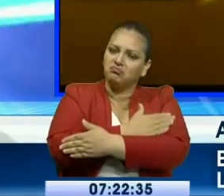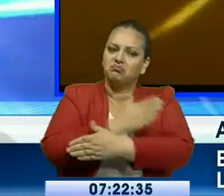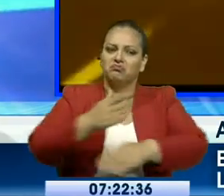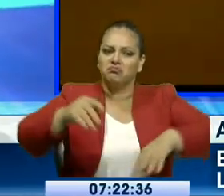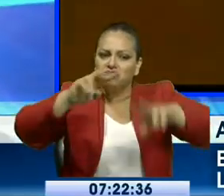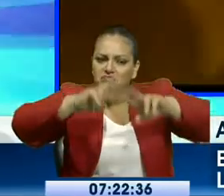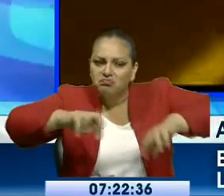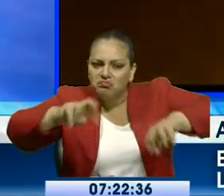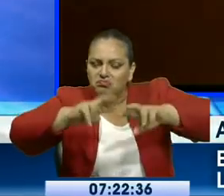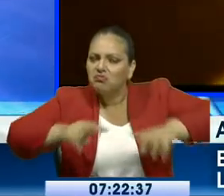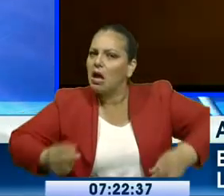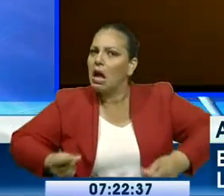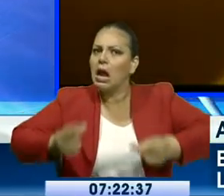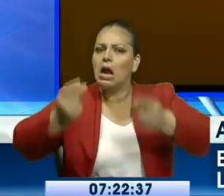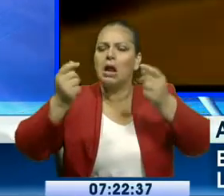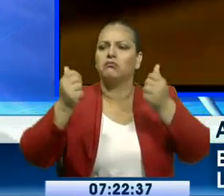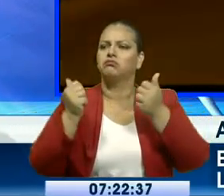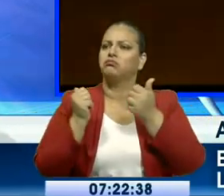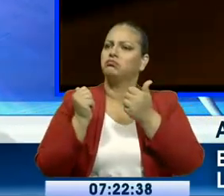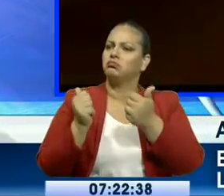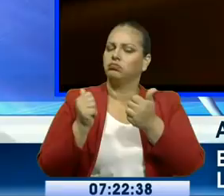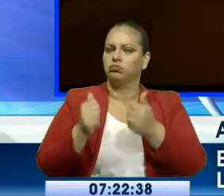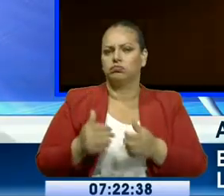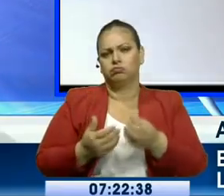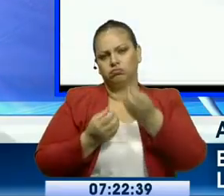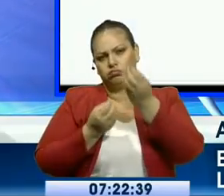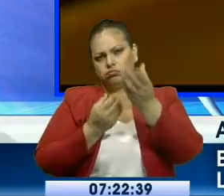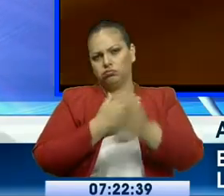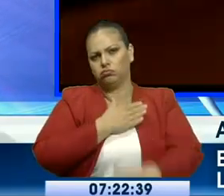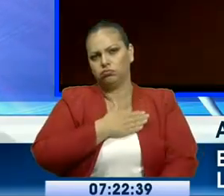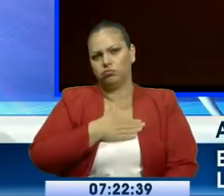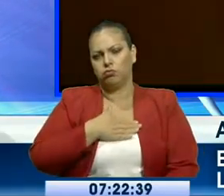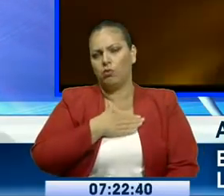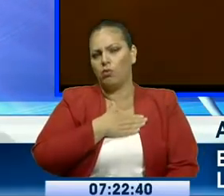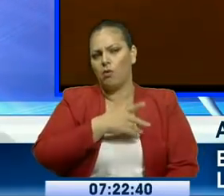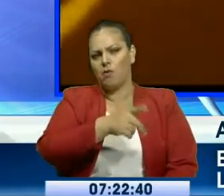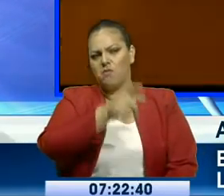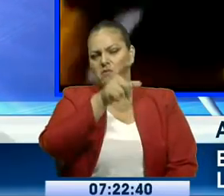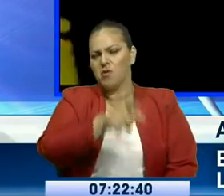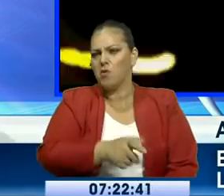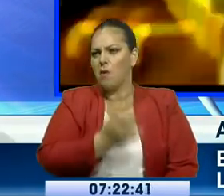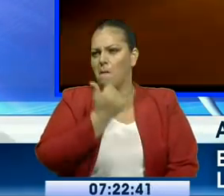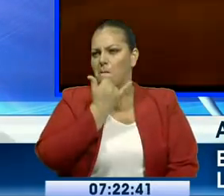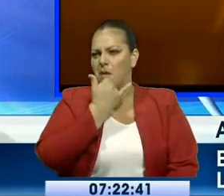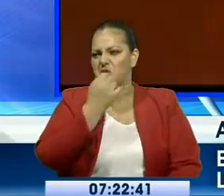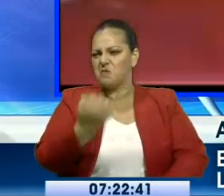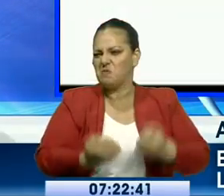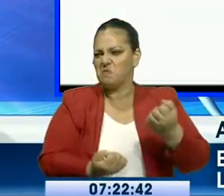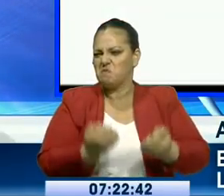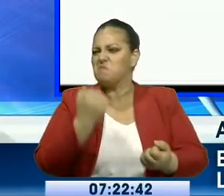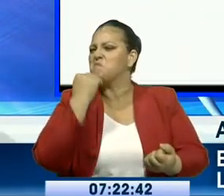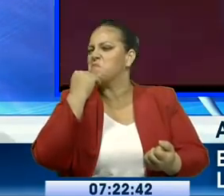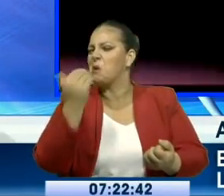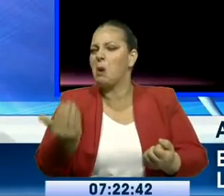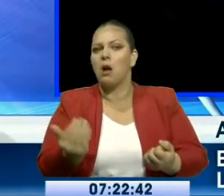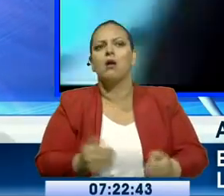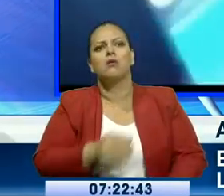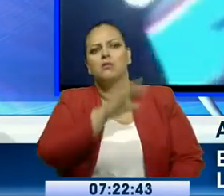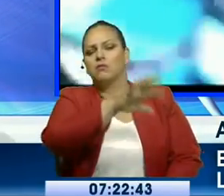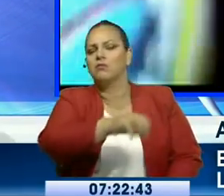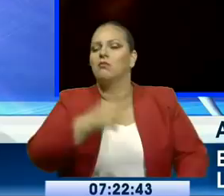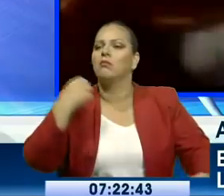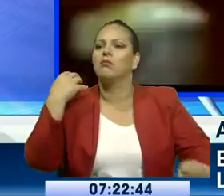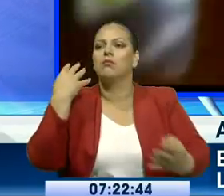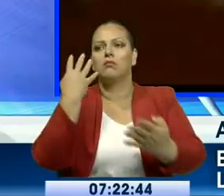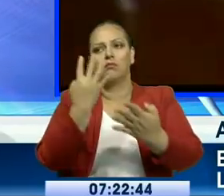también sugerir que se verifique bien la figura legal y que caiga todo el peso de la ley, que se le retire también la licencia de conducir de por